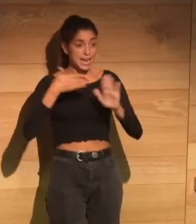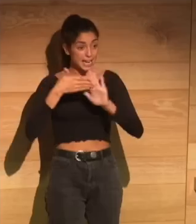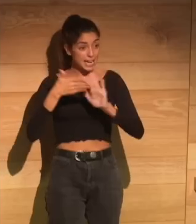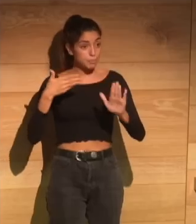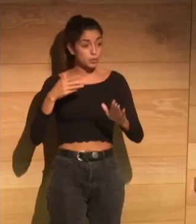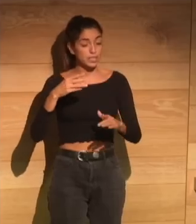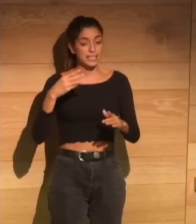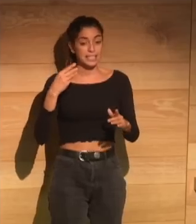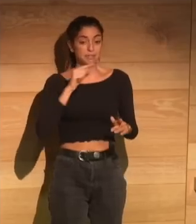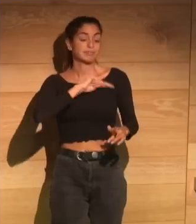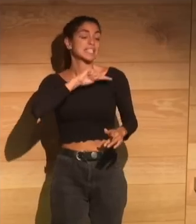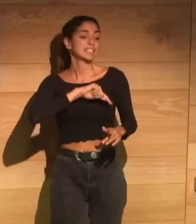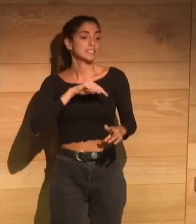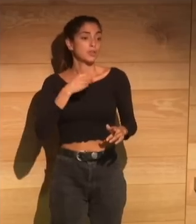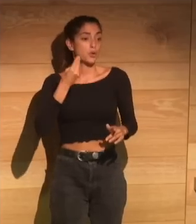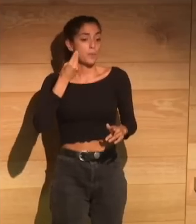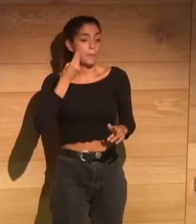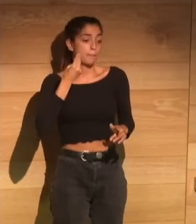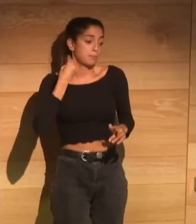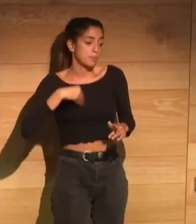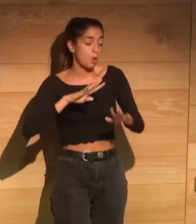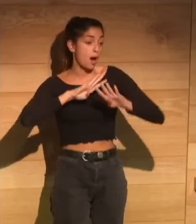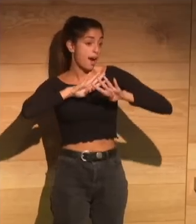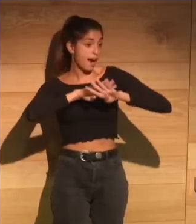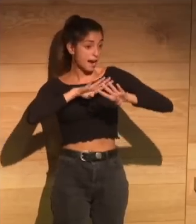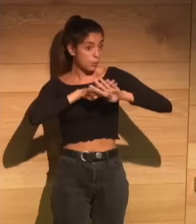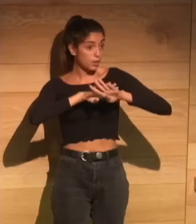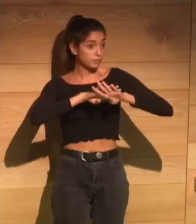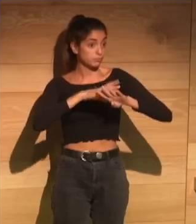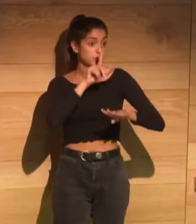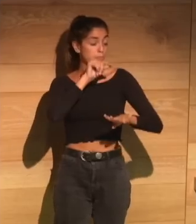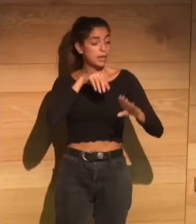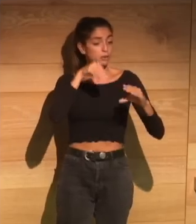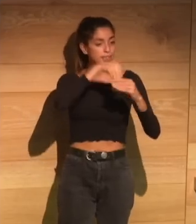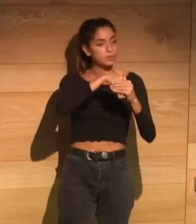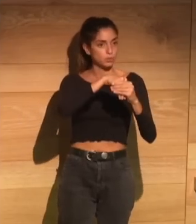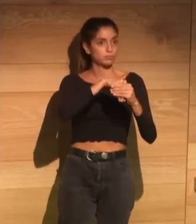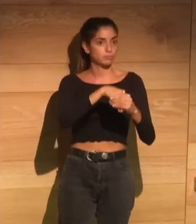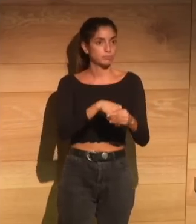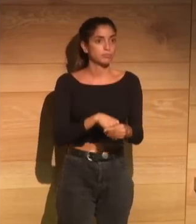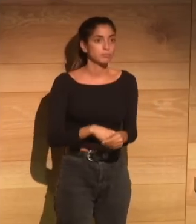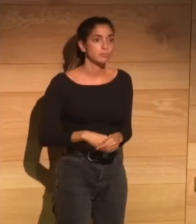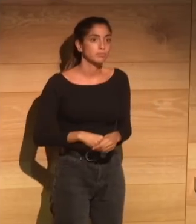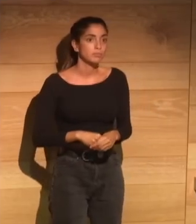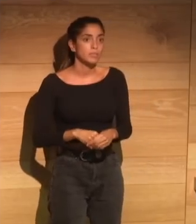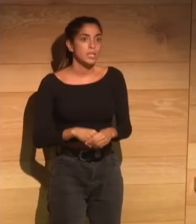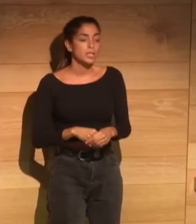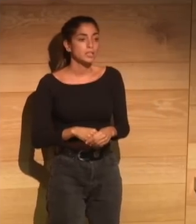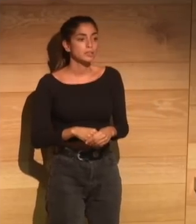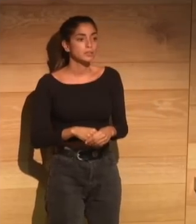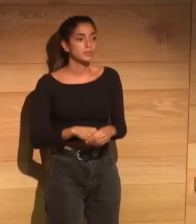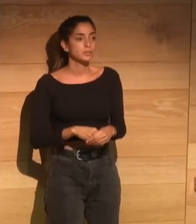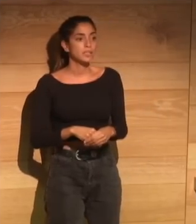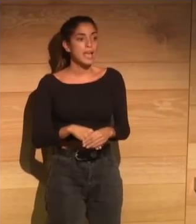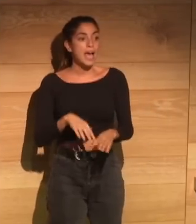esas dos imágenes en el cerebro es que el pájaro está dentro de la jaula. Eso era un juguete que teníamos los niños pequeños, sí, hace tiempo. Son juguetes. Era un juguete que teníamos. Dale